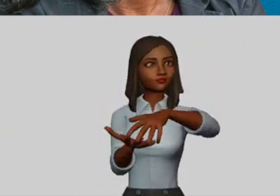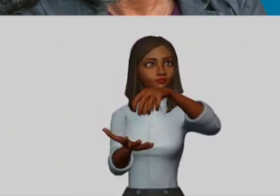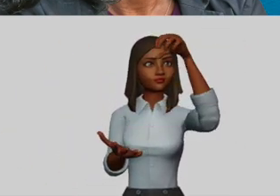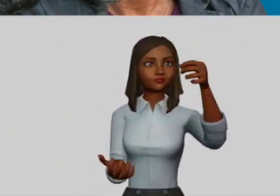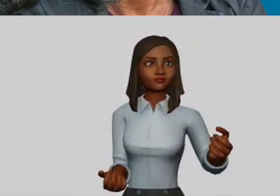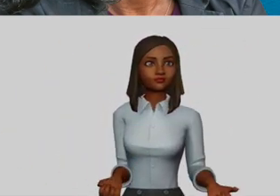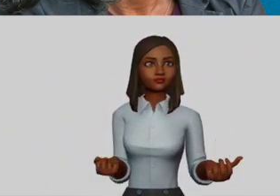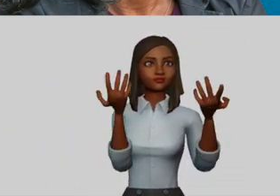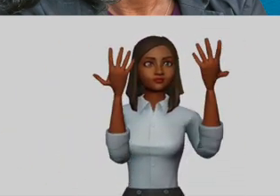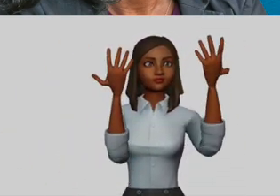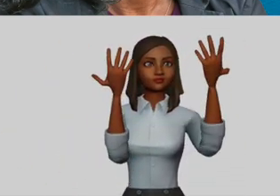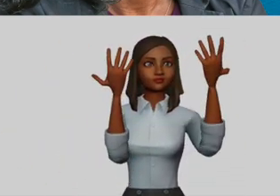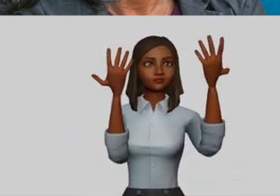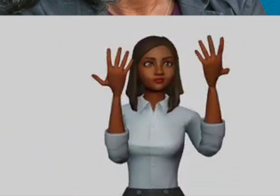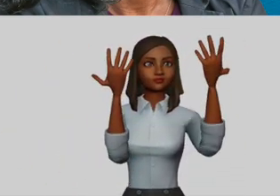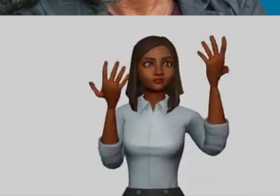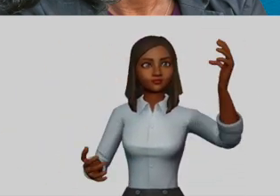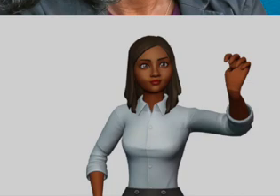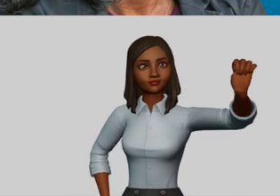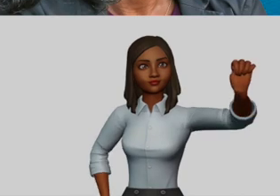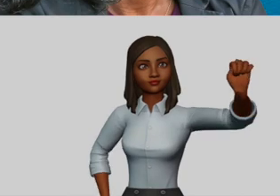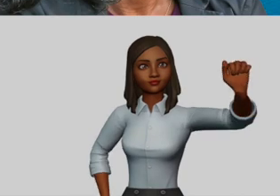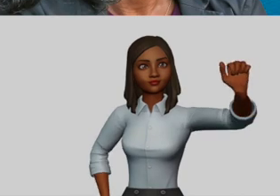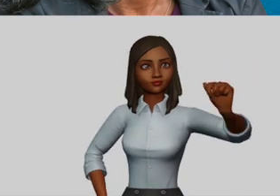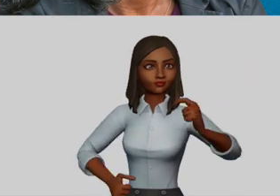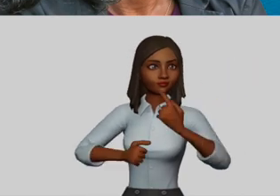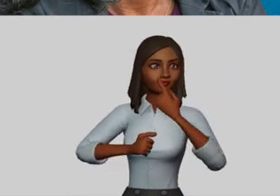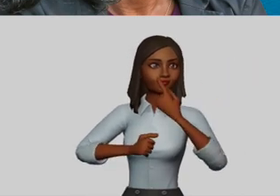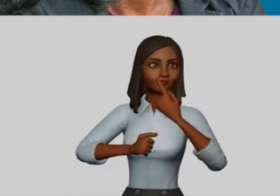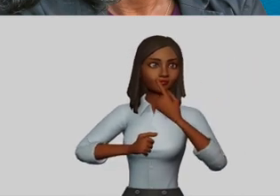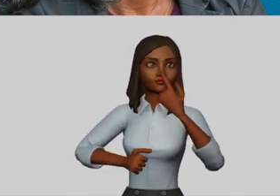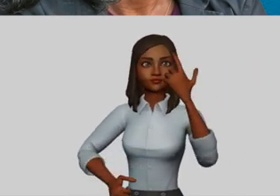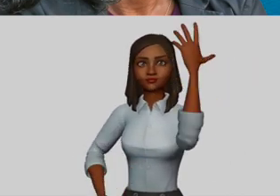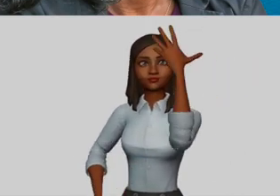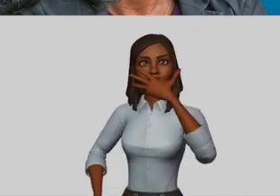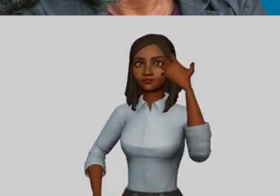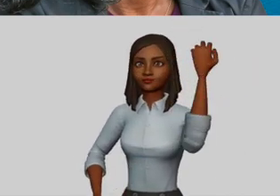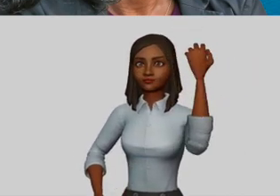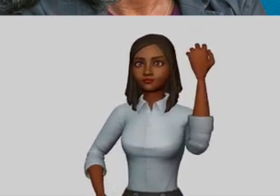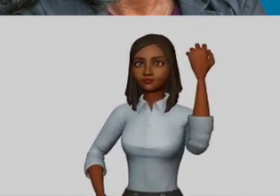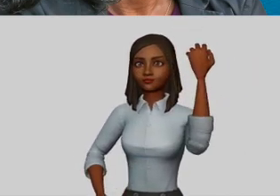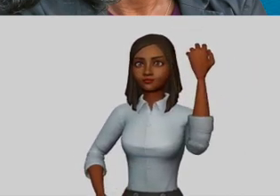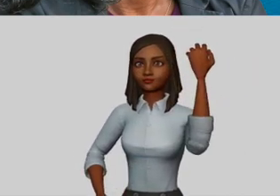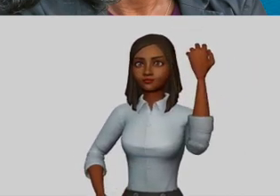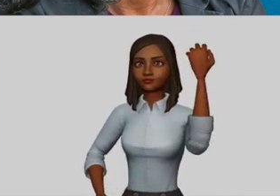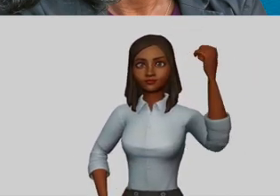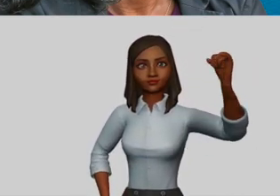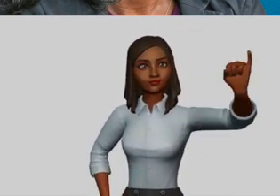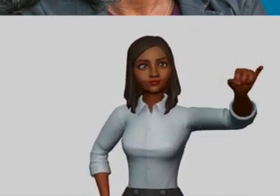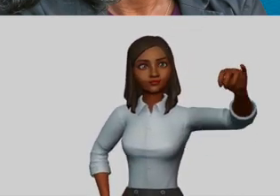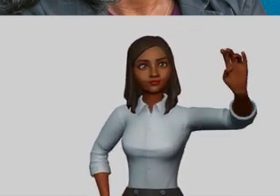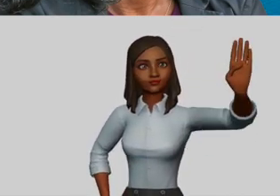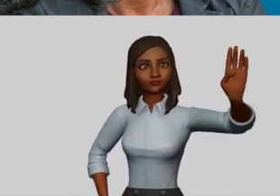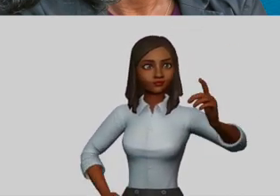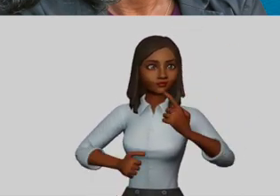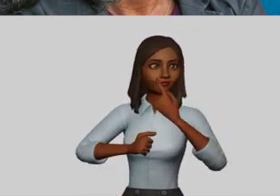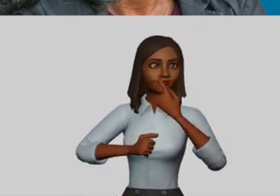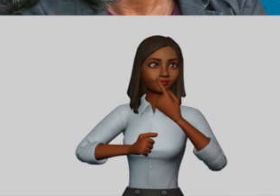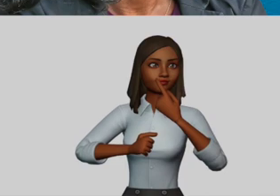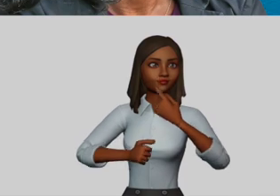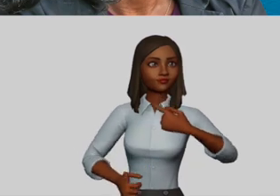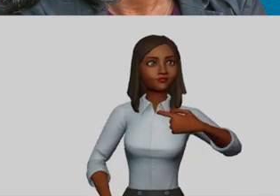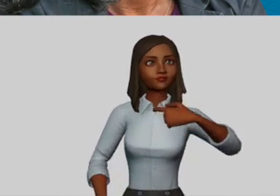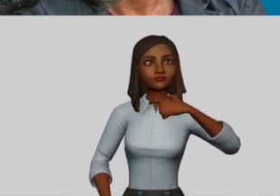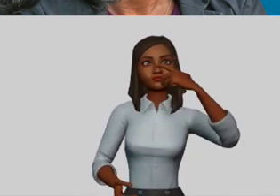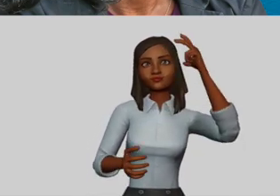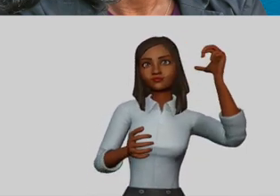el reconocer el lenguaje de señas es como otro tipo de nivel que va a ser igualito que como ahora mismo se reconoce